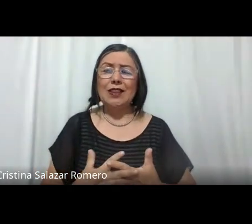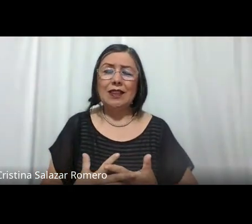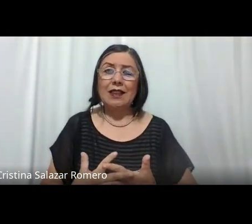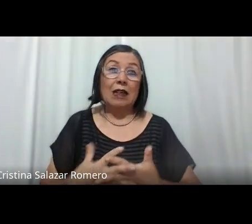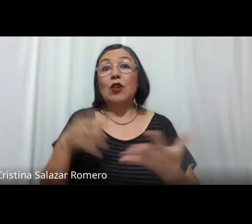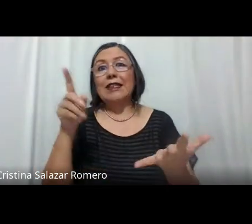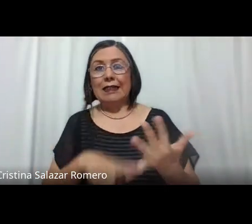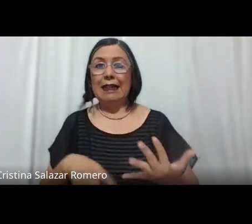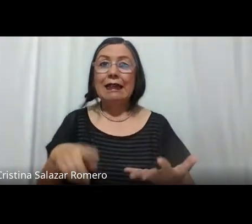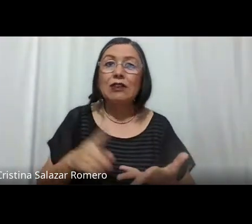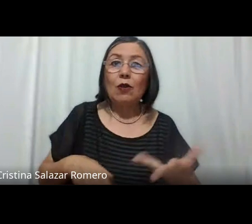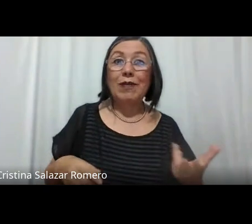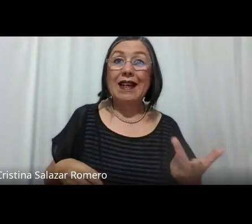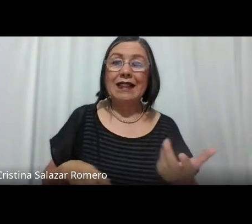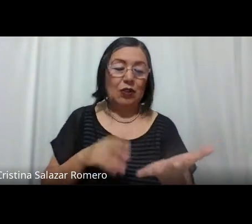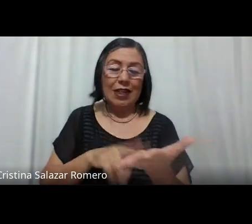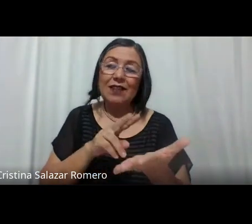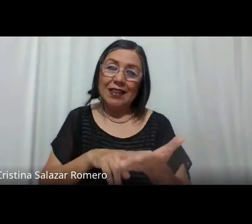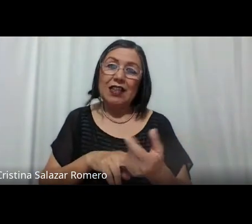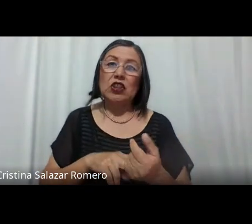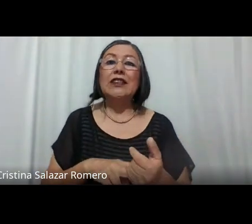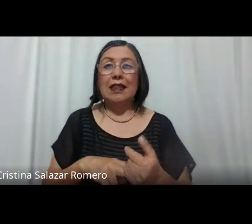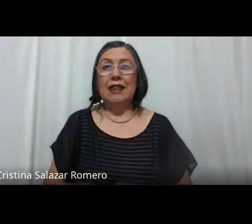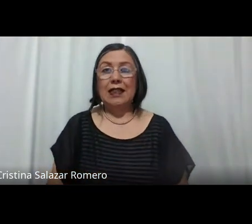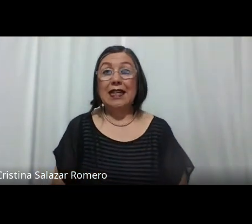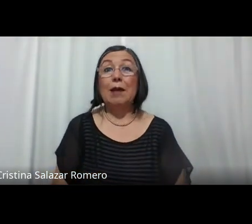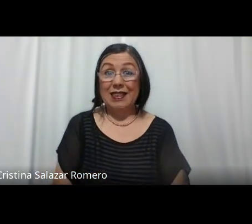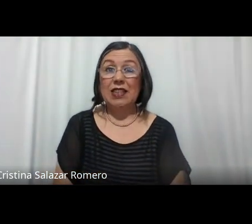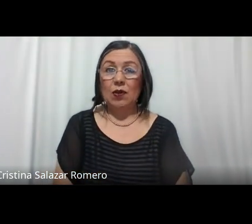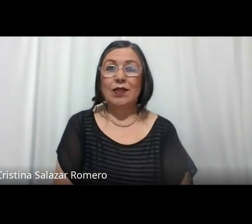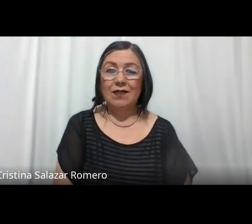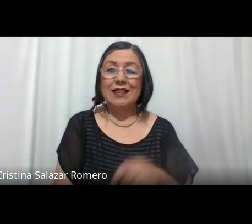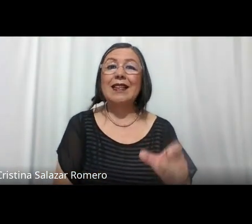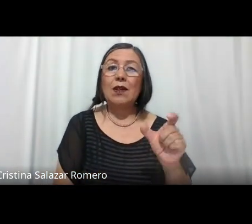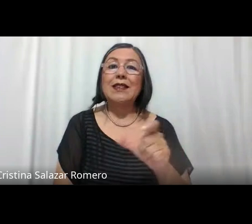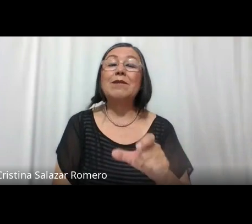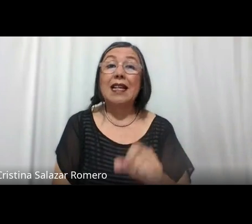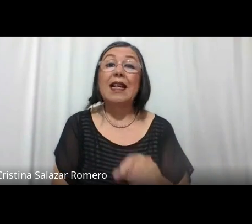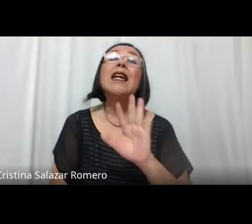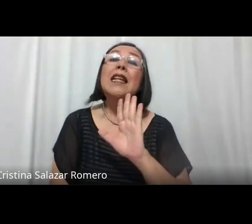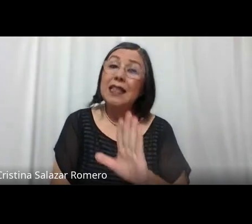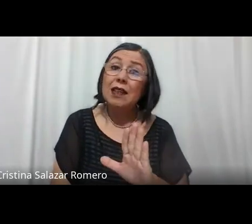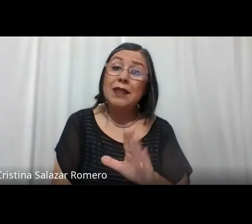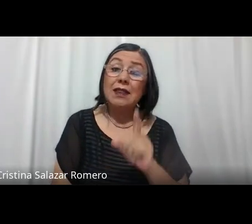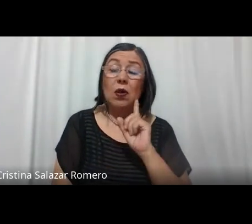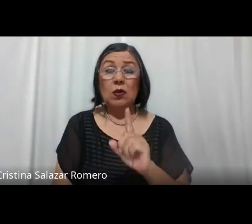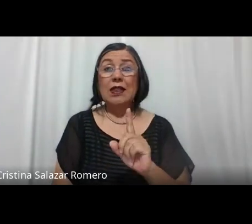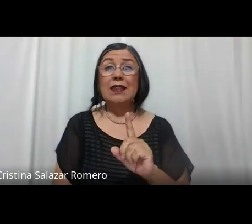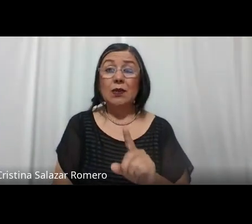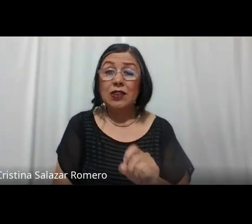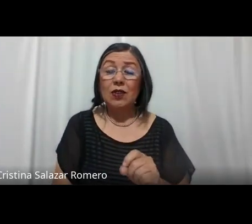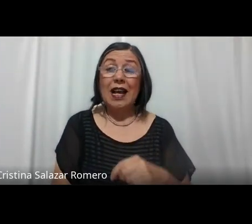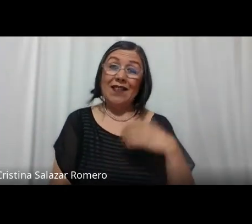bonito, y a lo mejor es chilena, es colombiana, no, hay que fijarnos en el apellido, debe ser lengua de señas mexicana. Y también